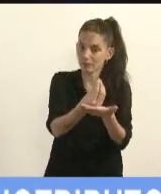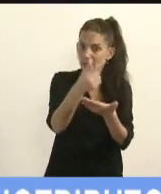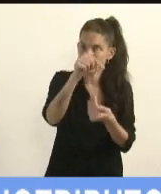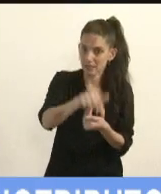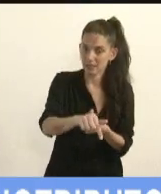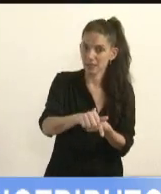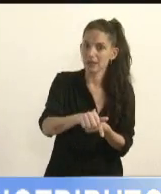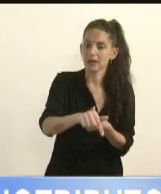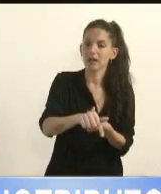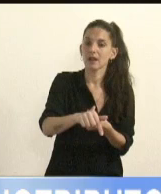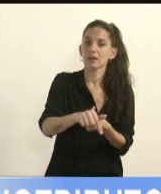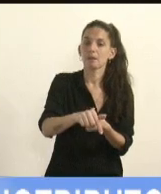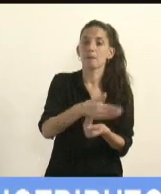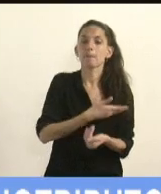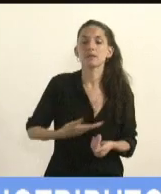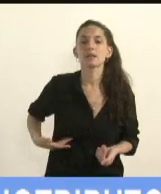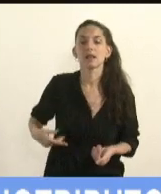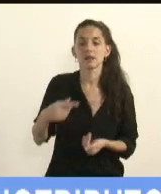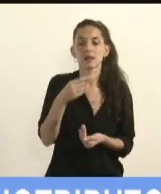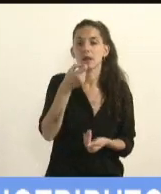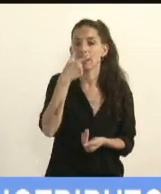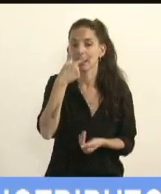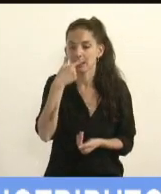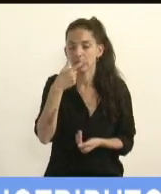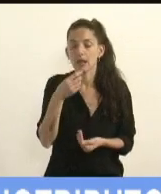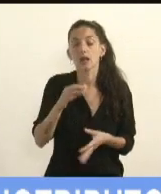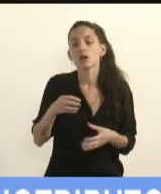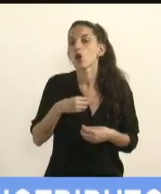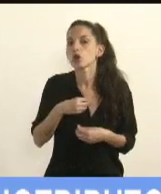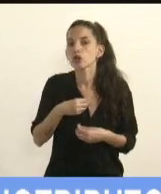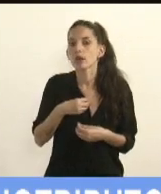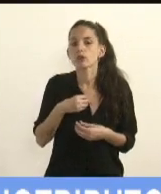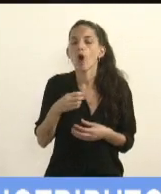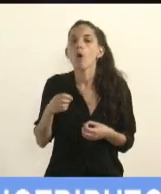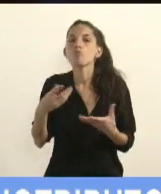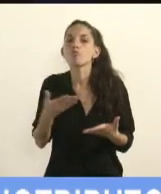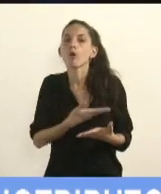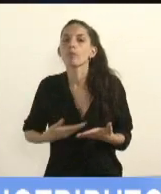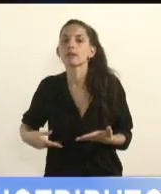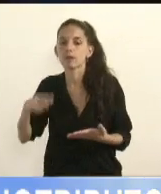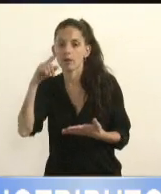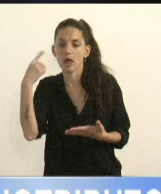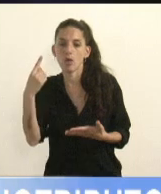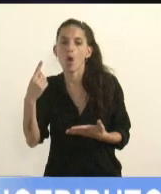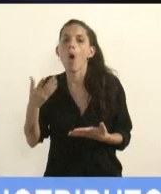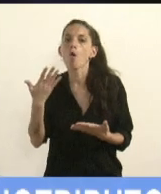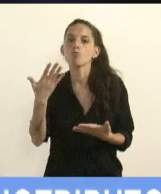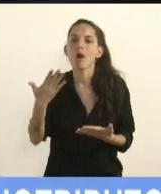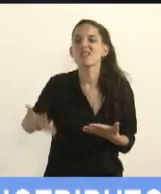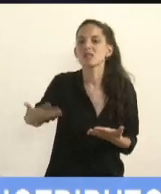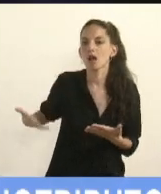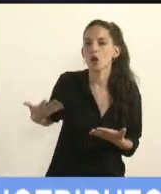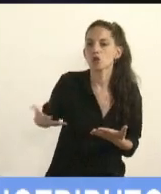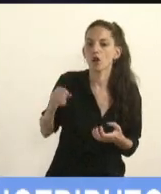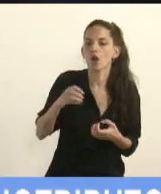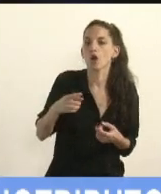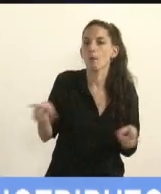permanente del presidente Mauricio Macri. Lamento por Alberto Fernández que se puede poner un poco celoso que no lo nombren de la